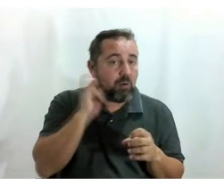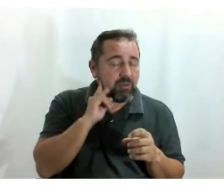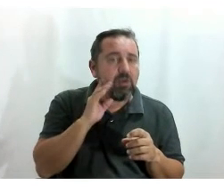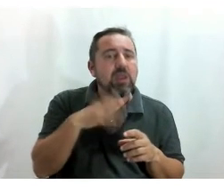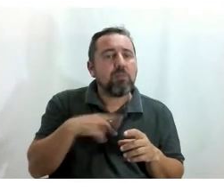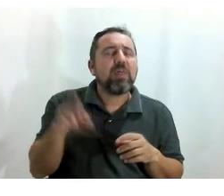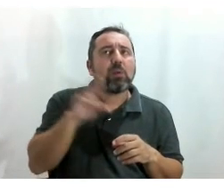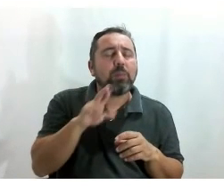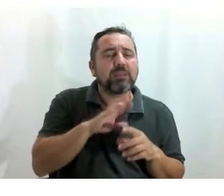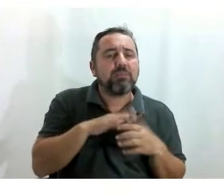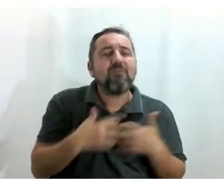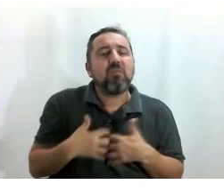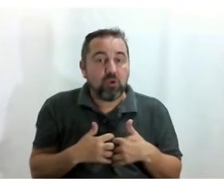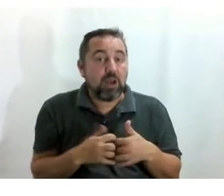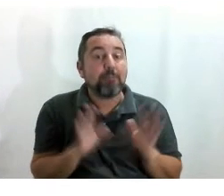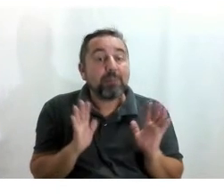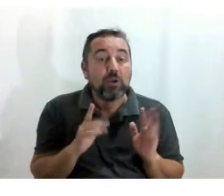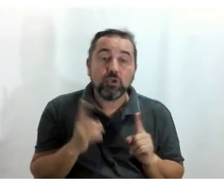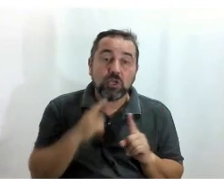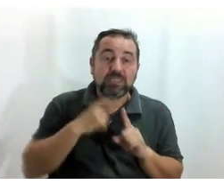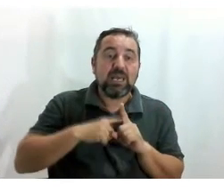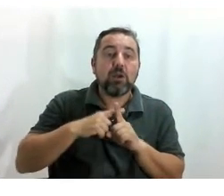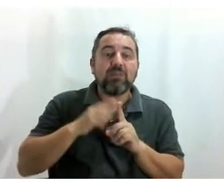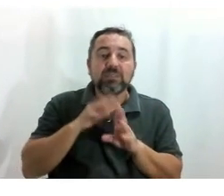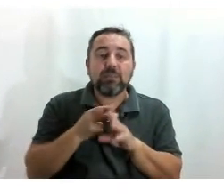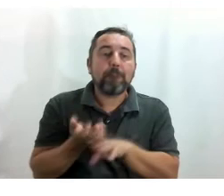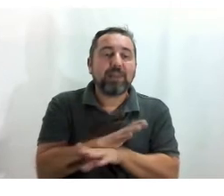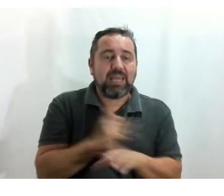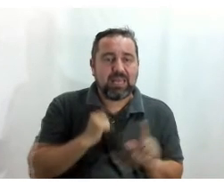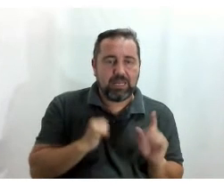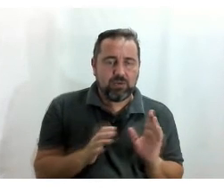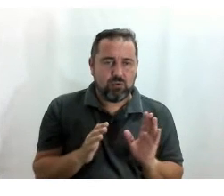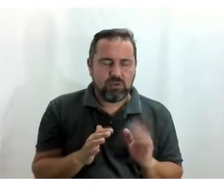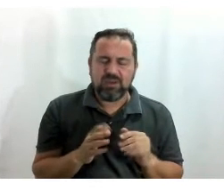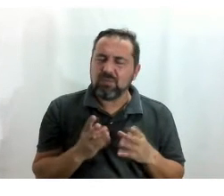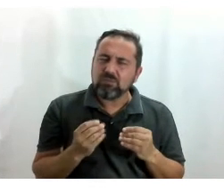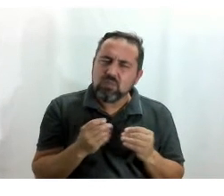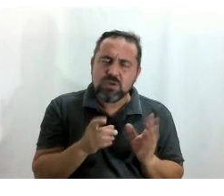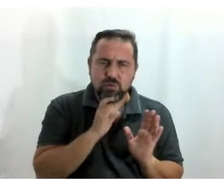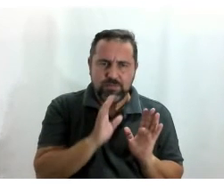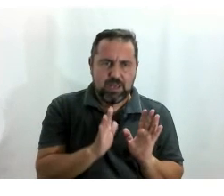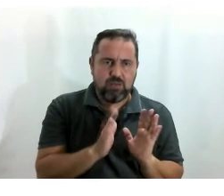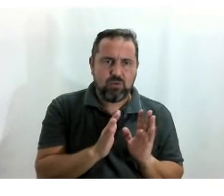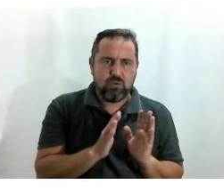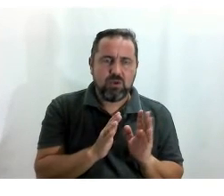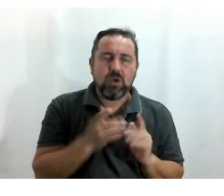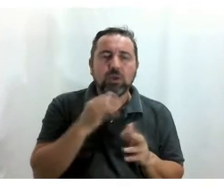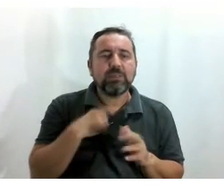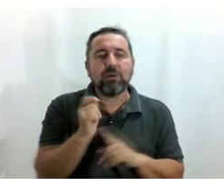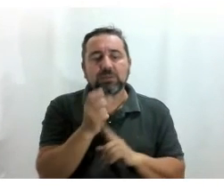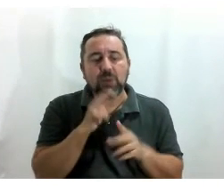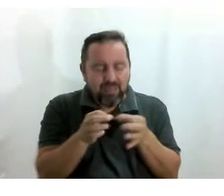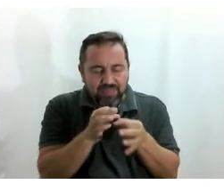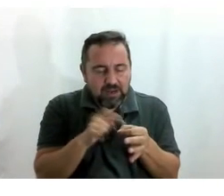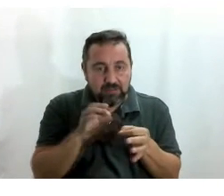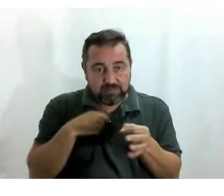recuperación funcional. Pero esto solo se ha conseguido a nivel preclínico, porque es muy complicado no tanto conseguir la célula diferenciada